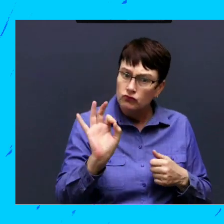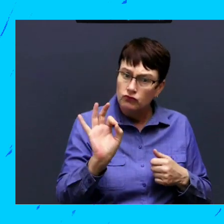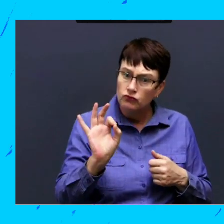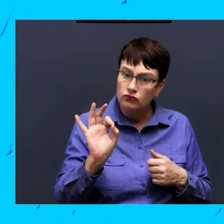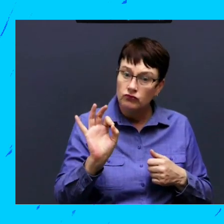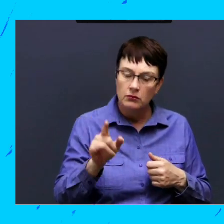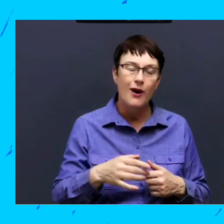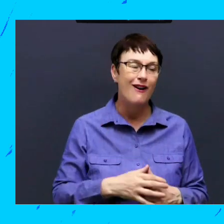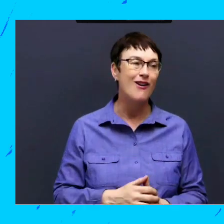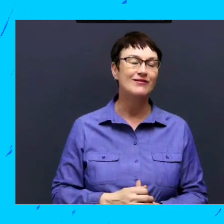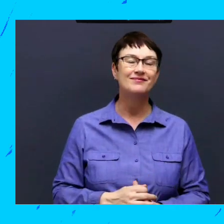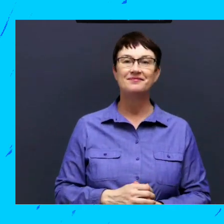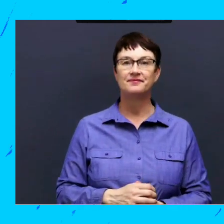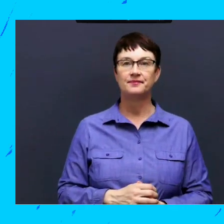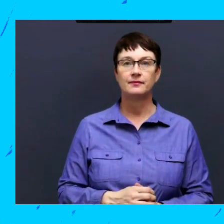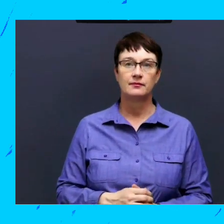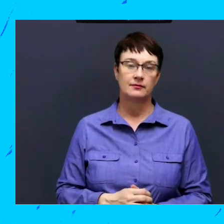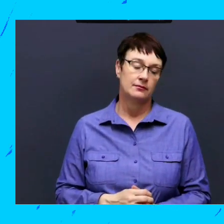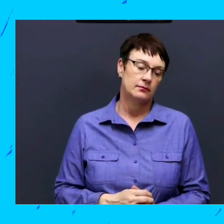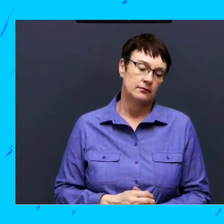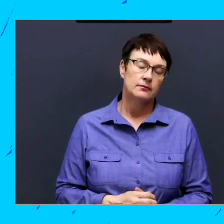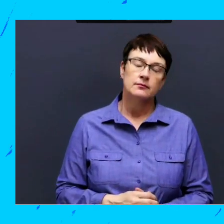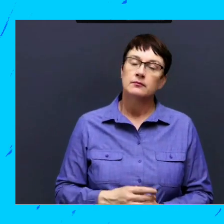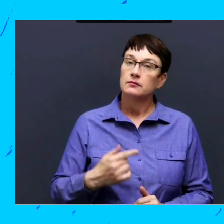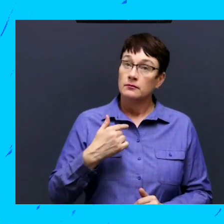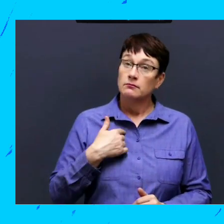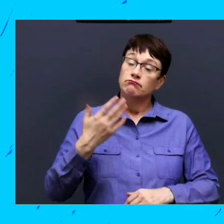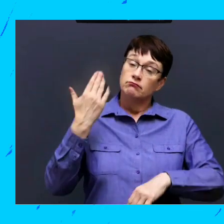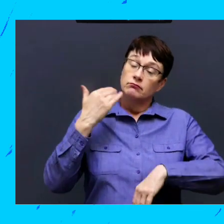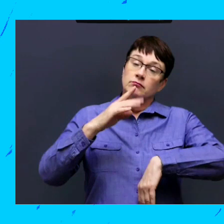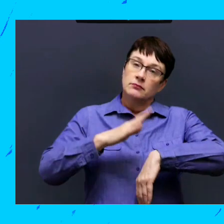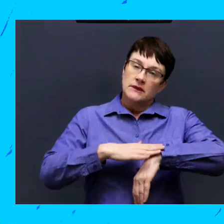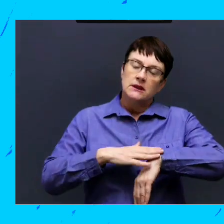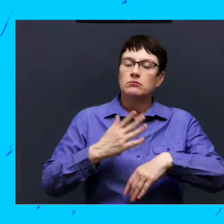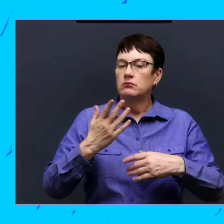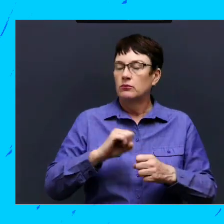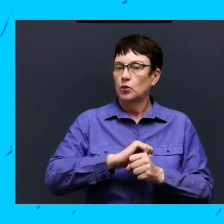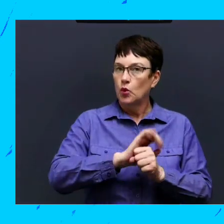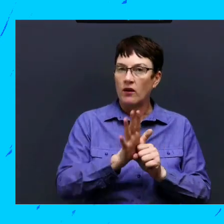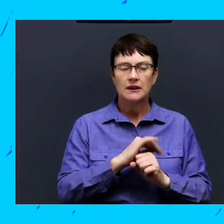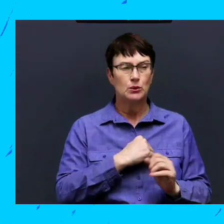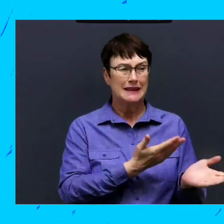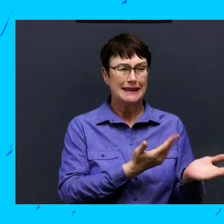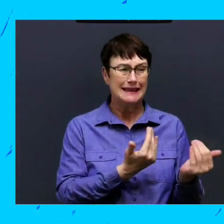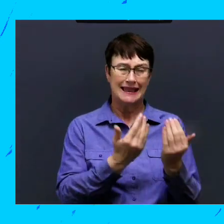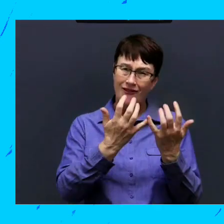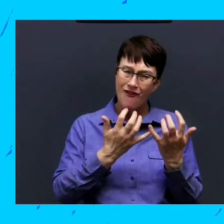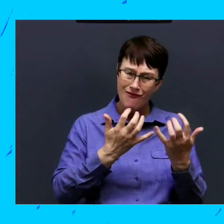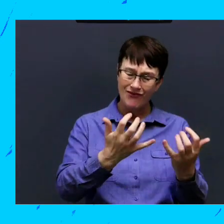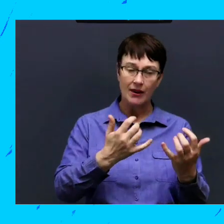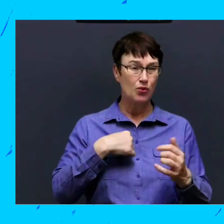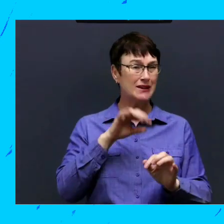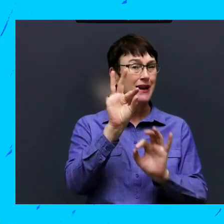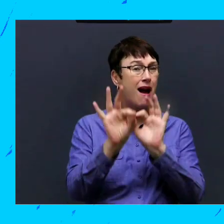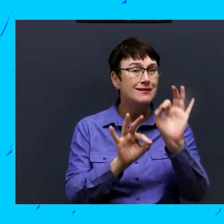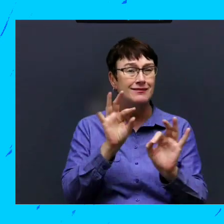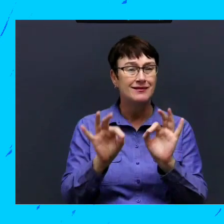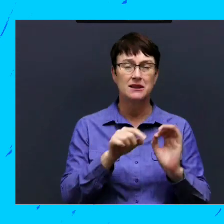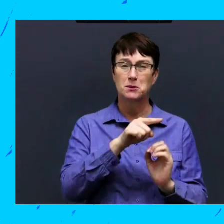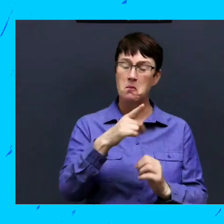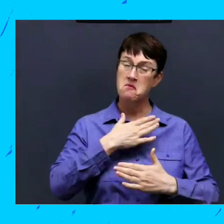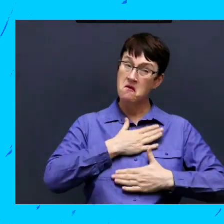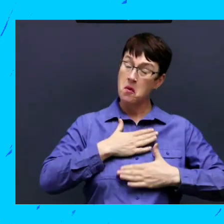Ok, entonces nosotros les pedimos opiniones sobre políticas